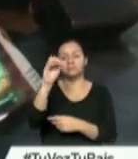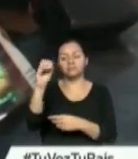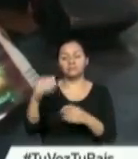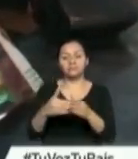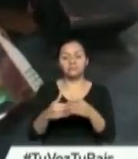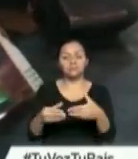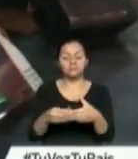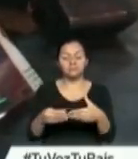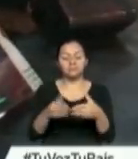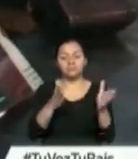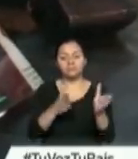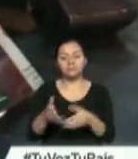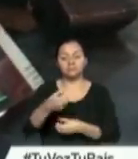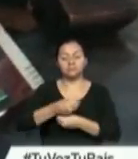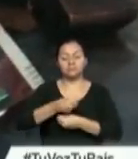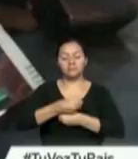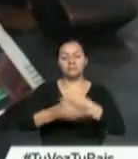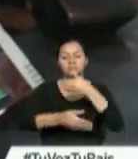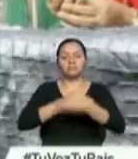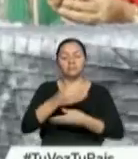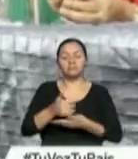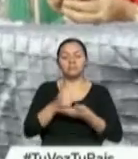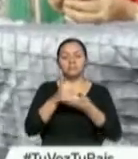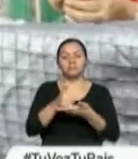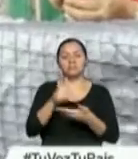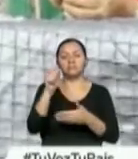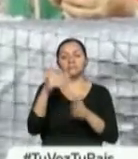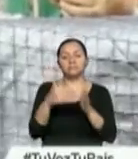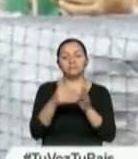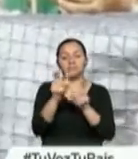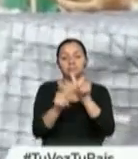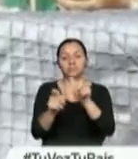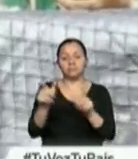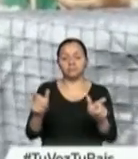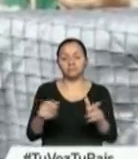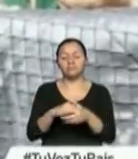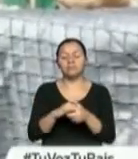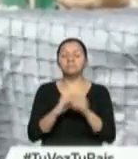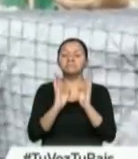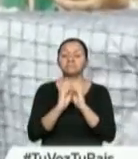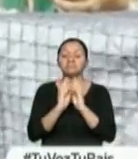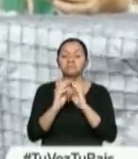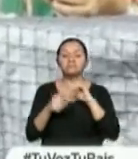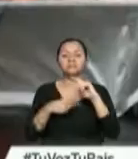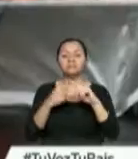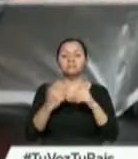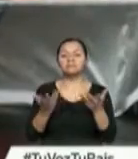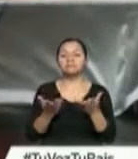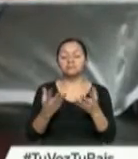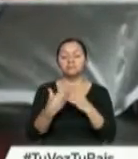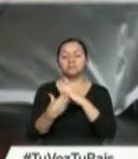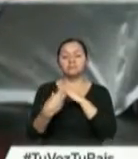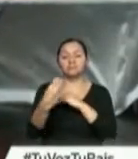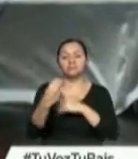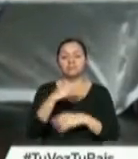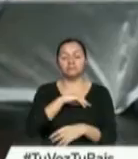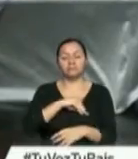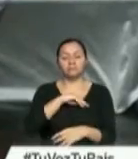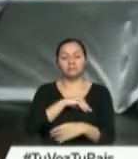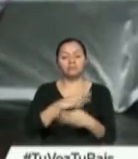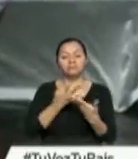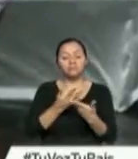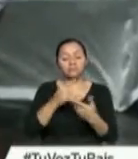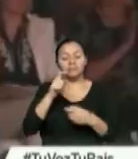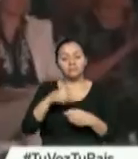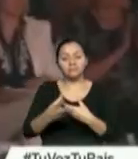la ejecución de las obras que benefician a más de 10.000 habitantes. El evento se desarrolló en las afueras del municipio, donde también